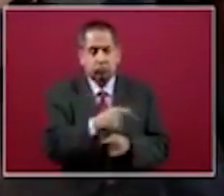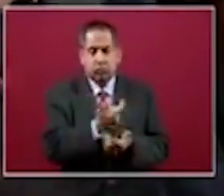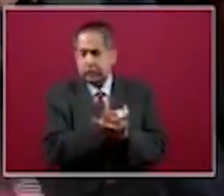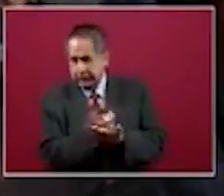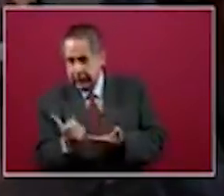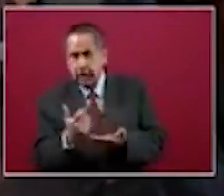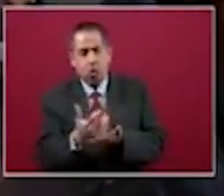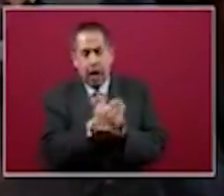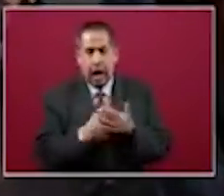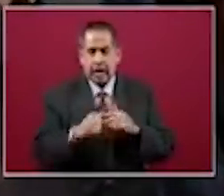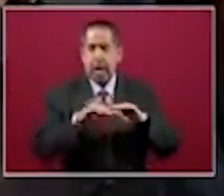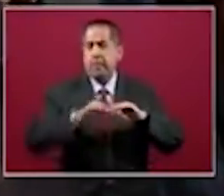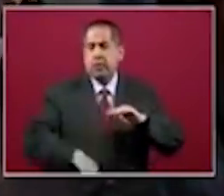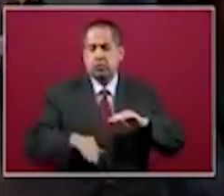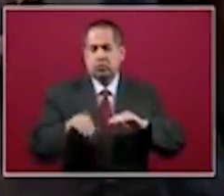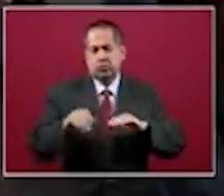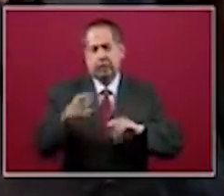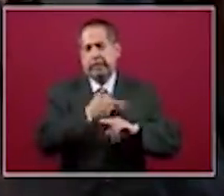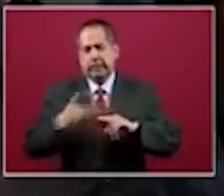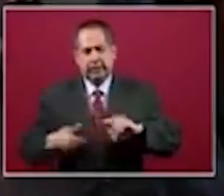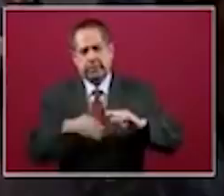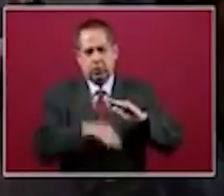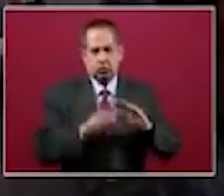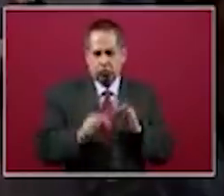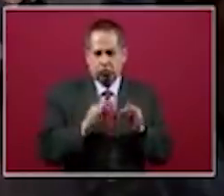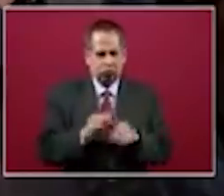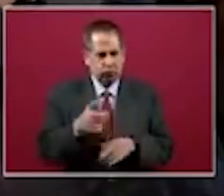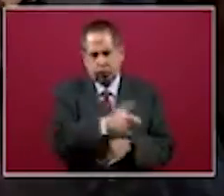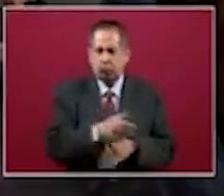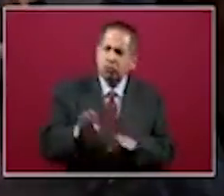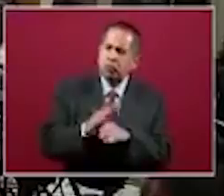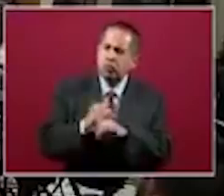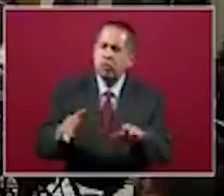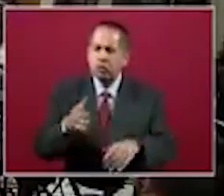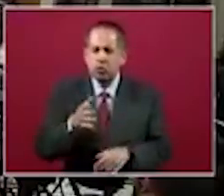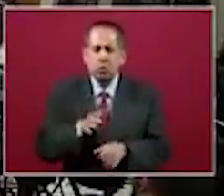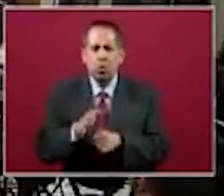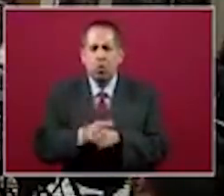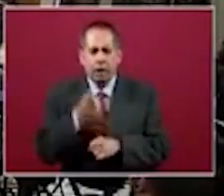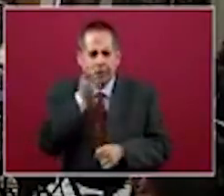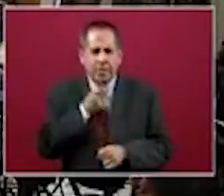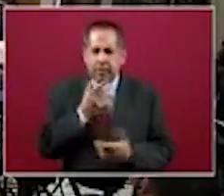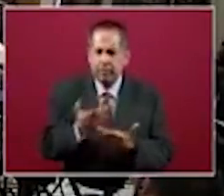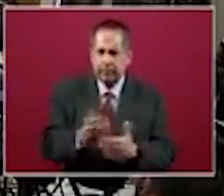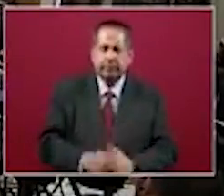este funcionario ya no rebasa el del presidente de la República. ¿Qué información tiene al respecto, por favor? Bueno,